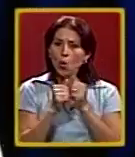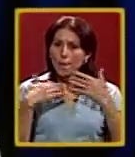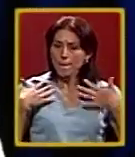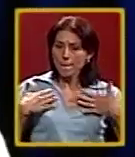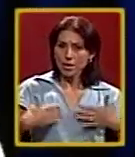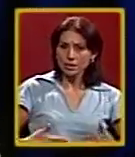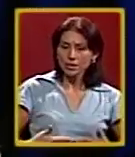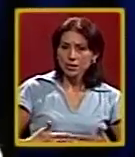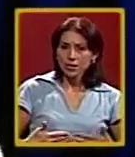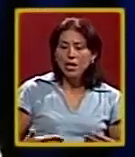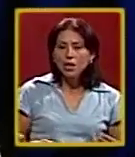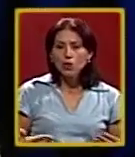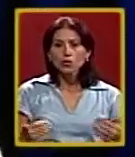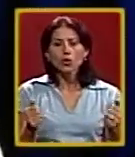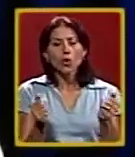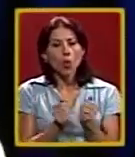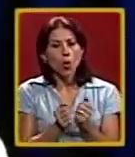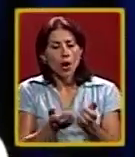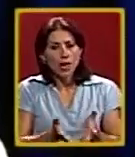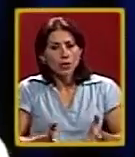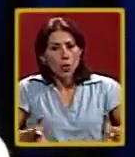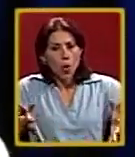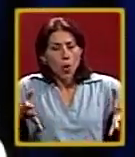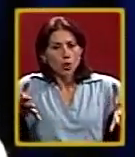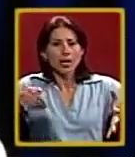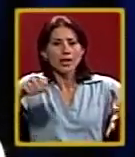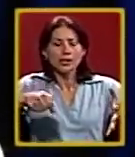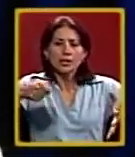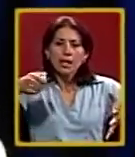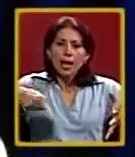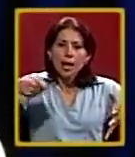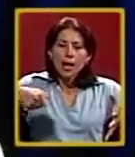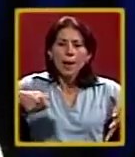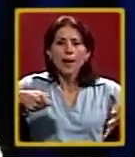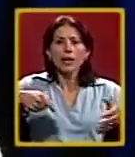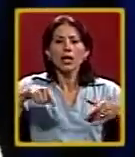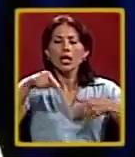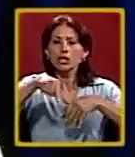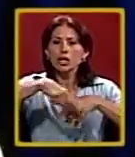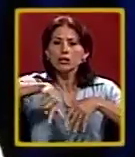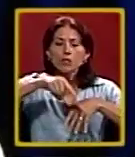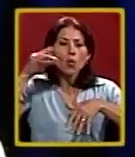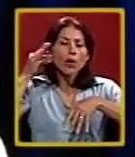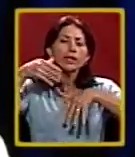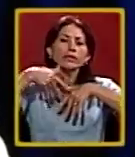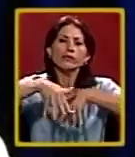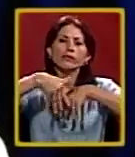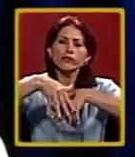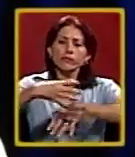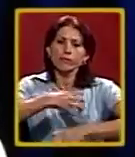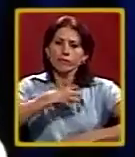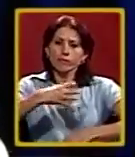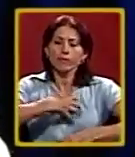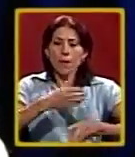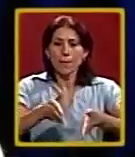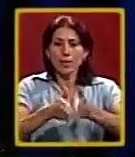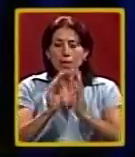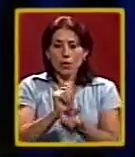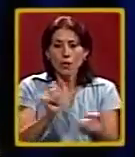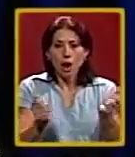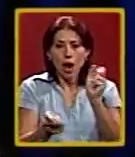y con las ollas, ¿verdad?, pidiendo cambios importantes. Luego también